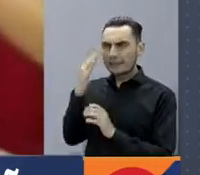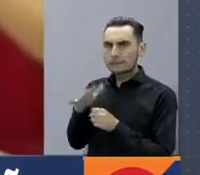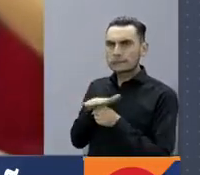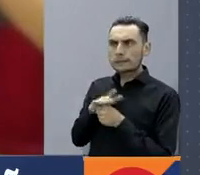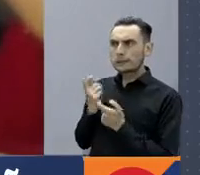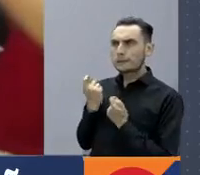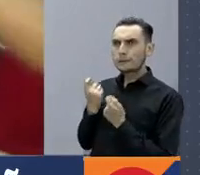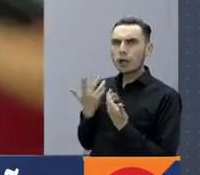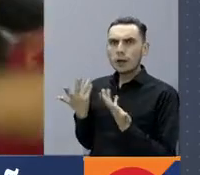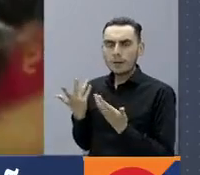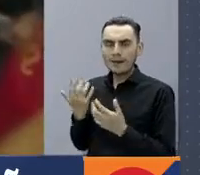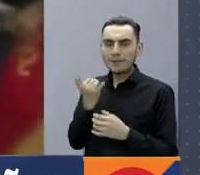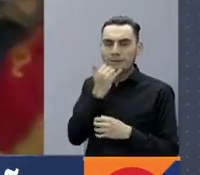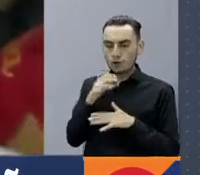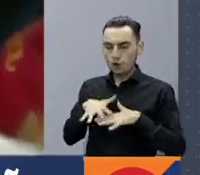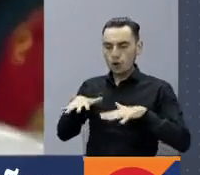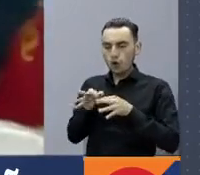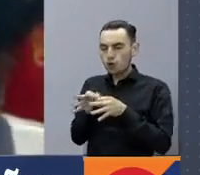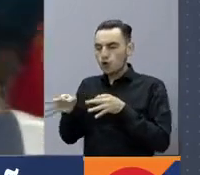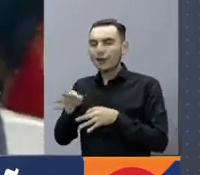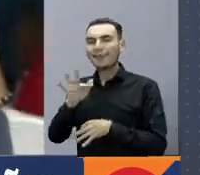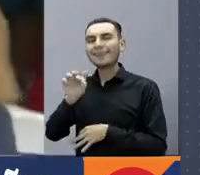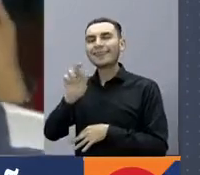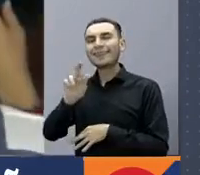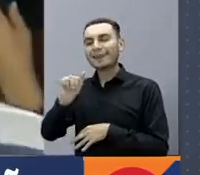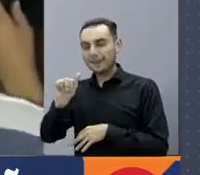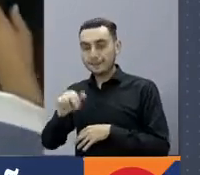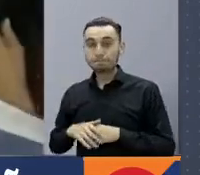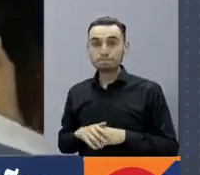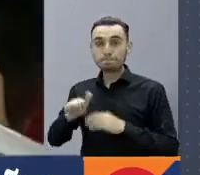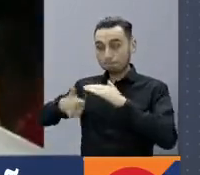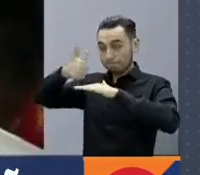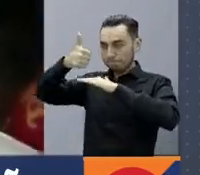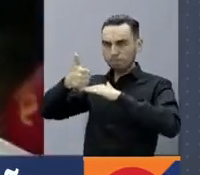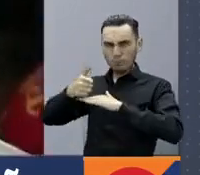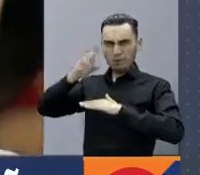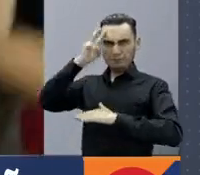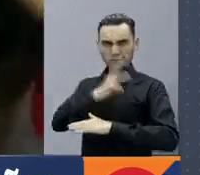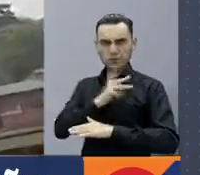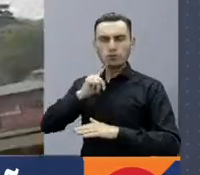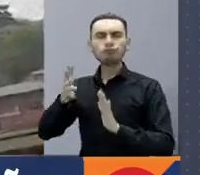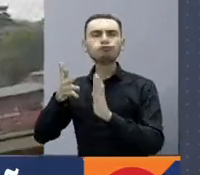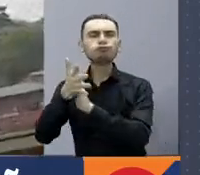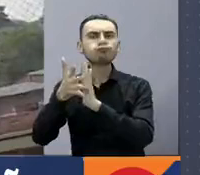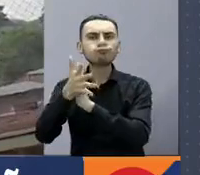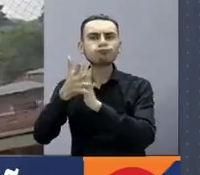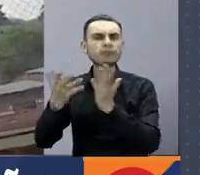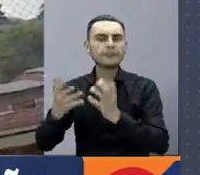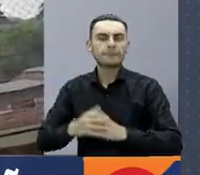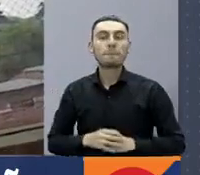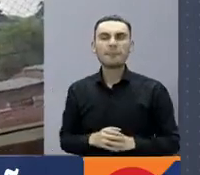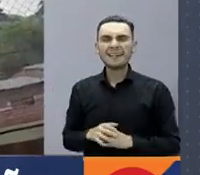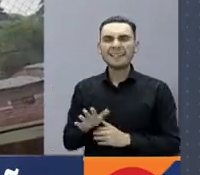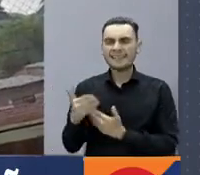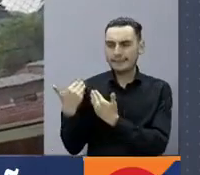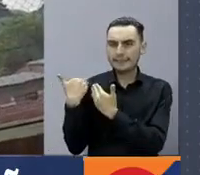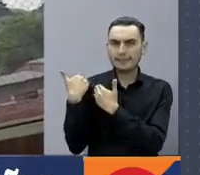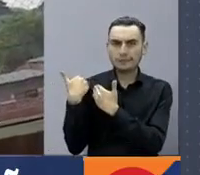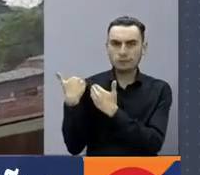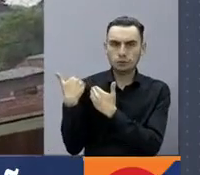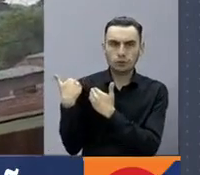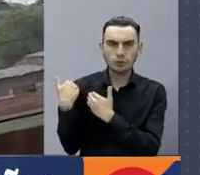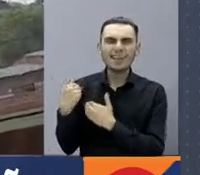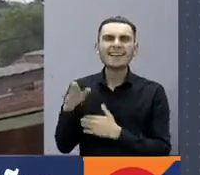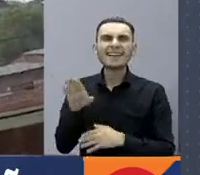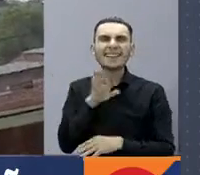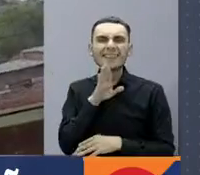algunas horas en el municipio de El Tarra. El comandante de esa división pues dio a conocer que los responsables de este atentado